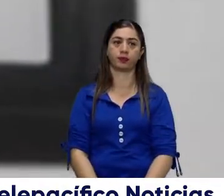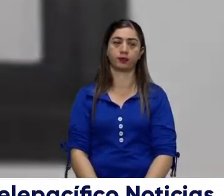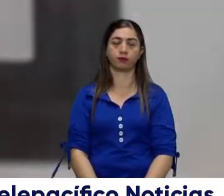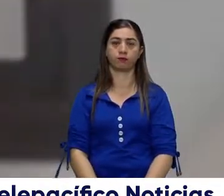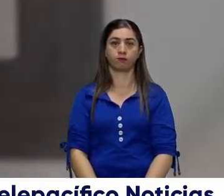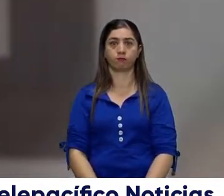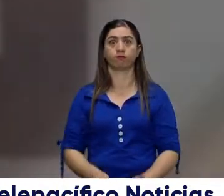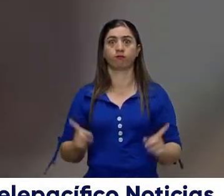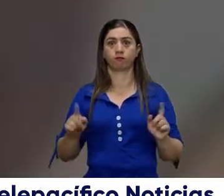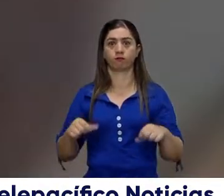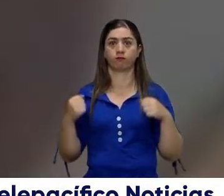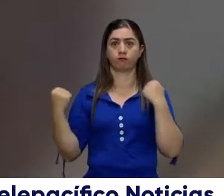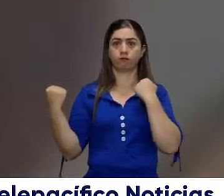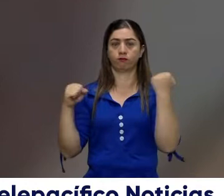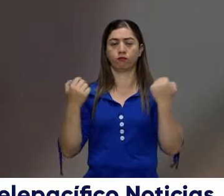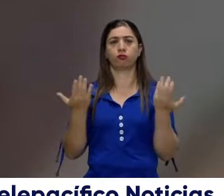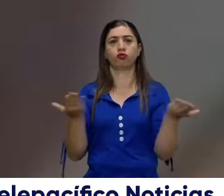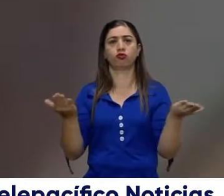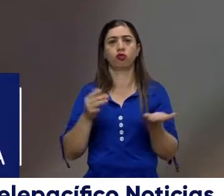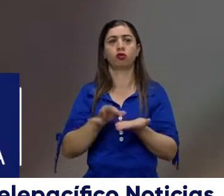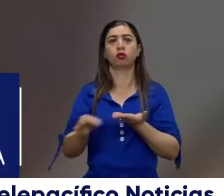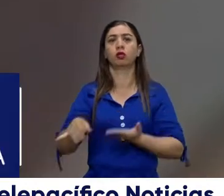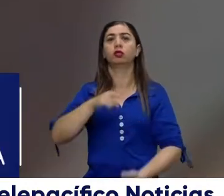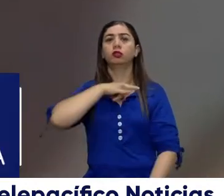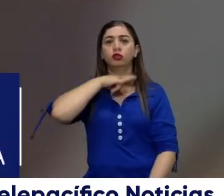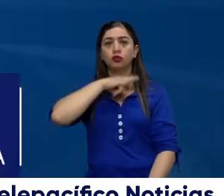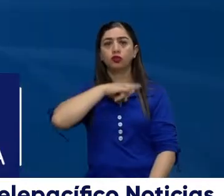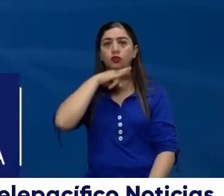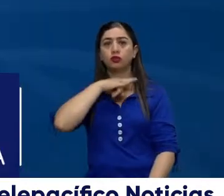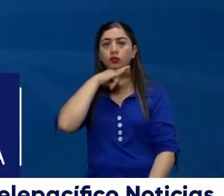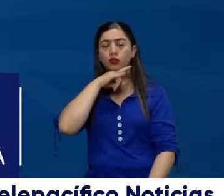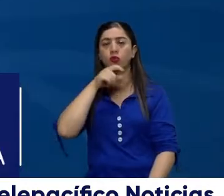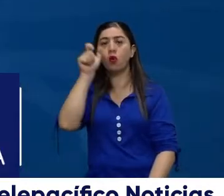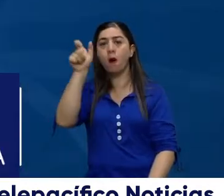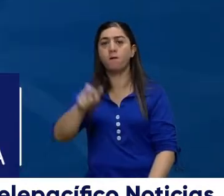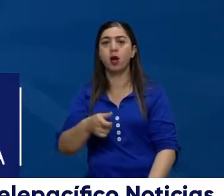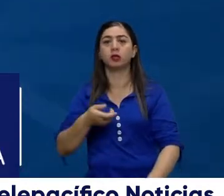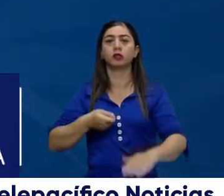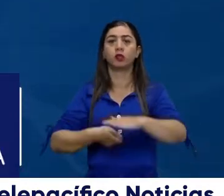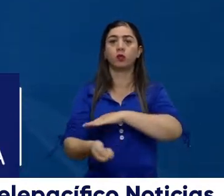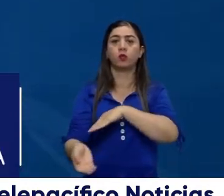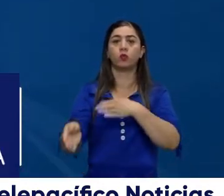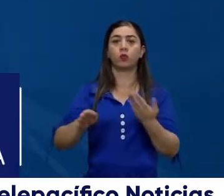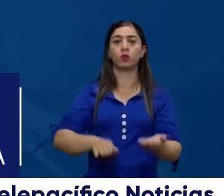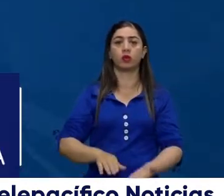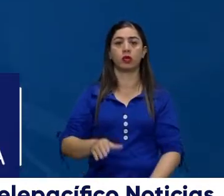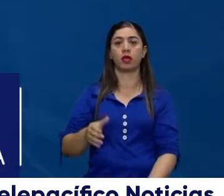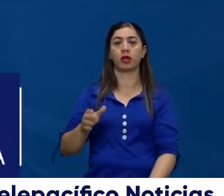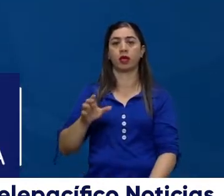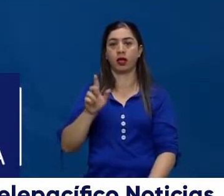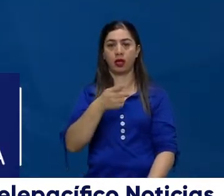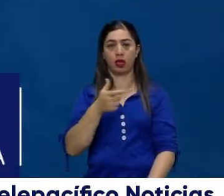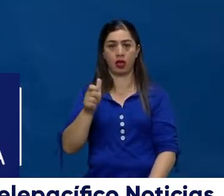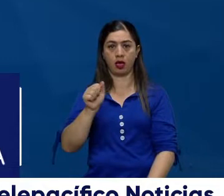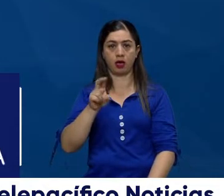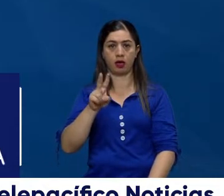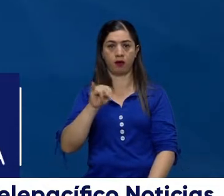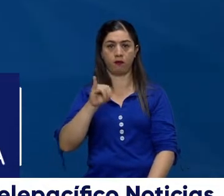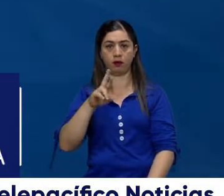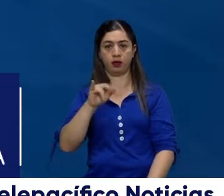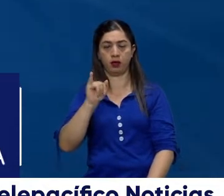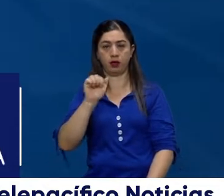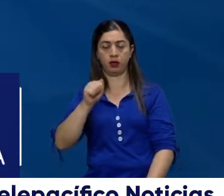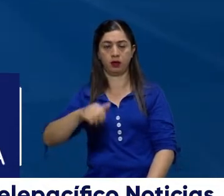Hay conmoción en el municipio de Yumbo, Valle del Cauca, por el asesinato del inspector de policía Crisanto Efrén Gaviria cuando se desplazaba por el